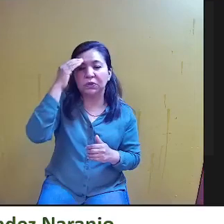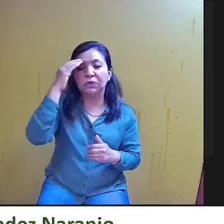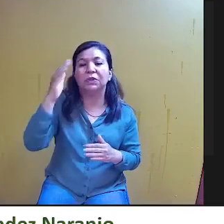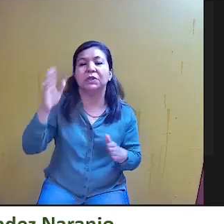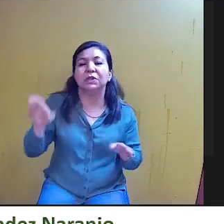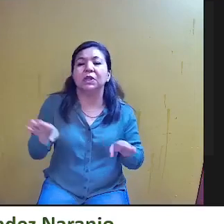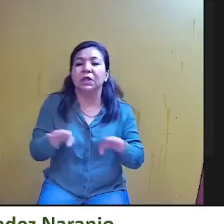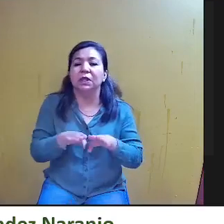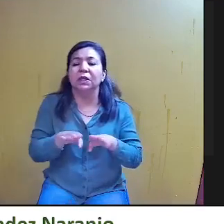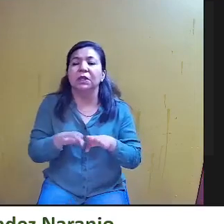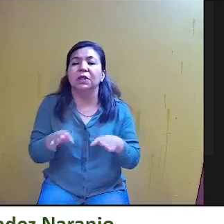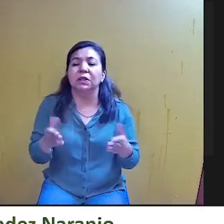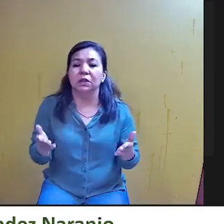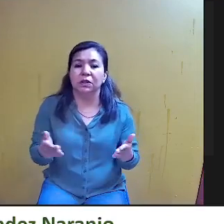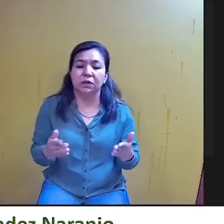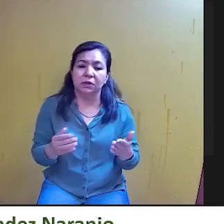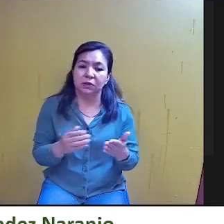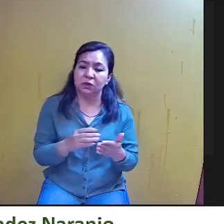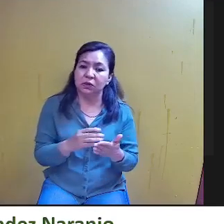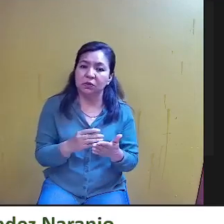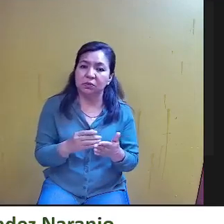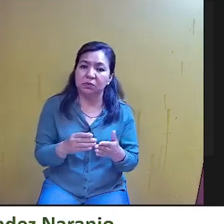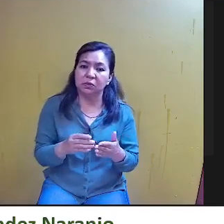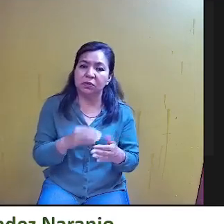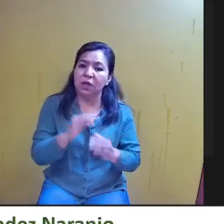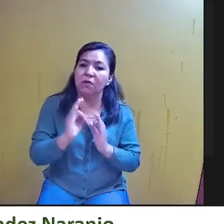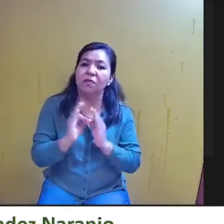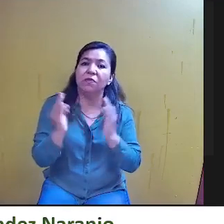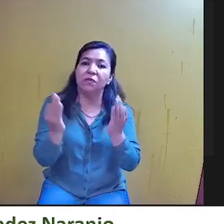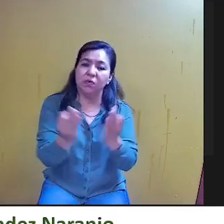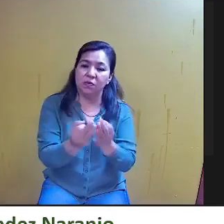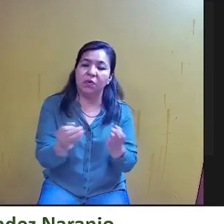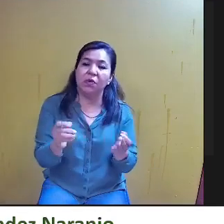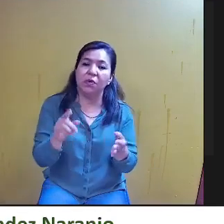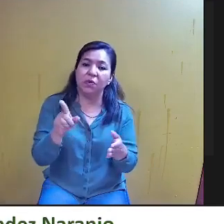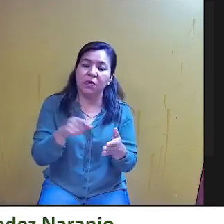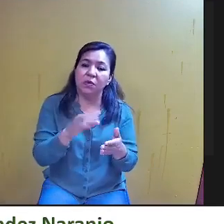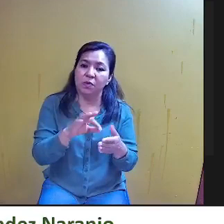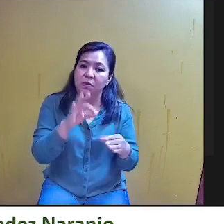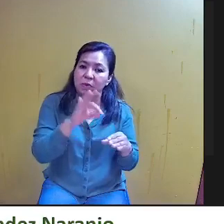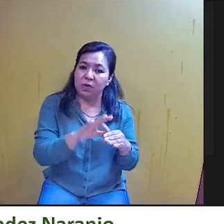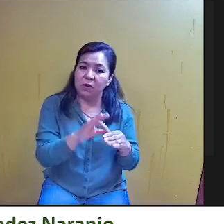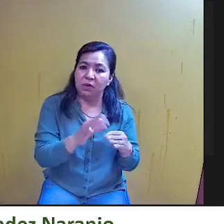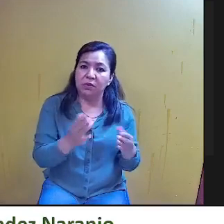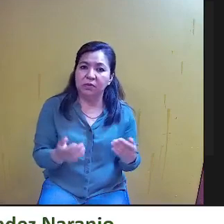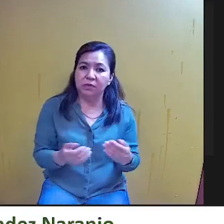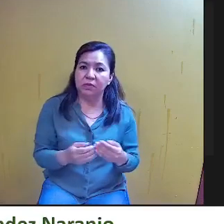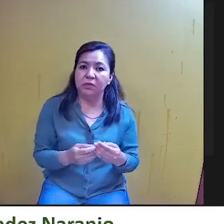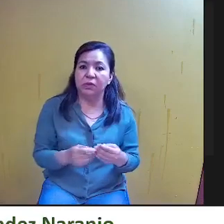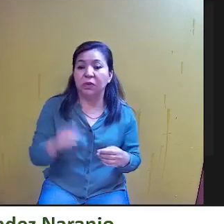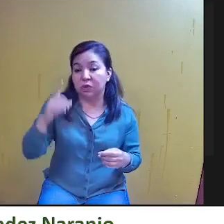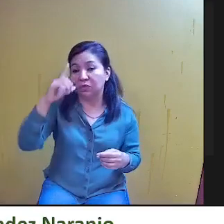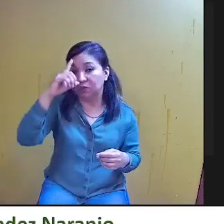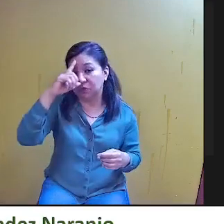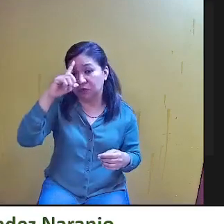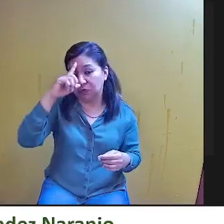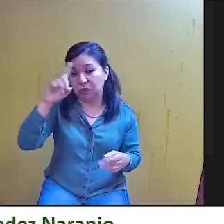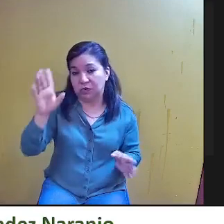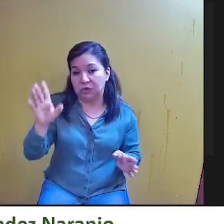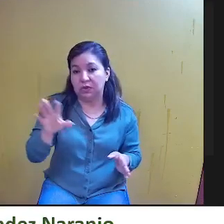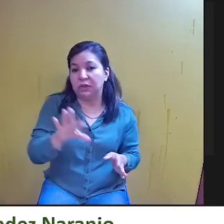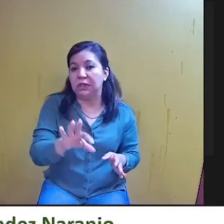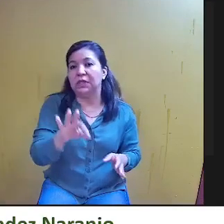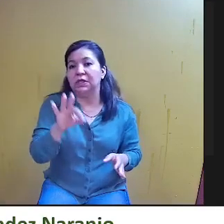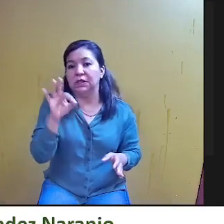electoral derivado de los resultados obtenidos, dicha circunstancia no implica que deberían ser designados como consejero electoral